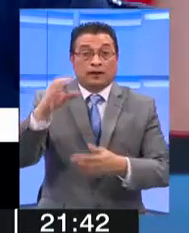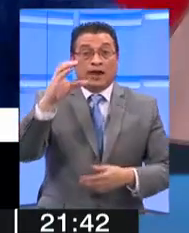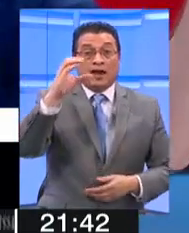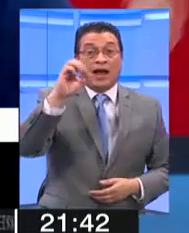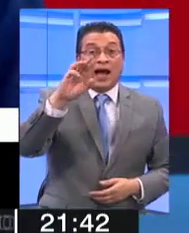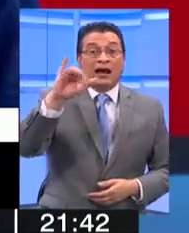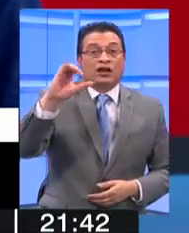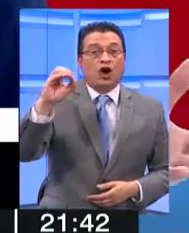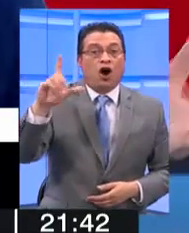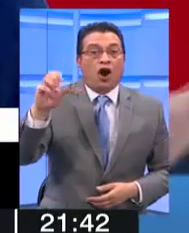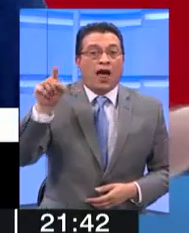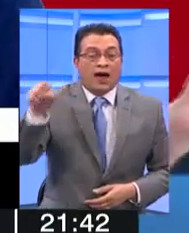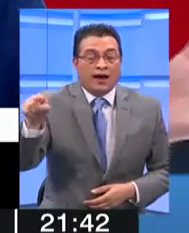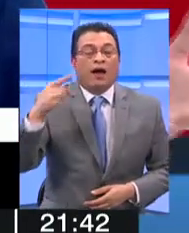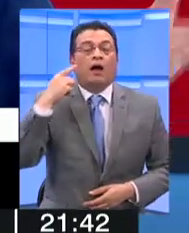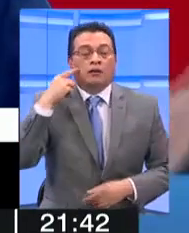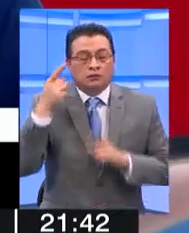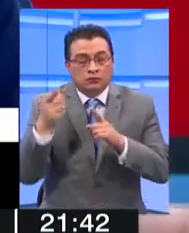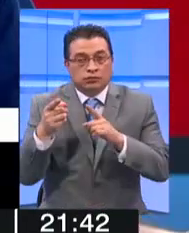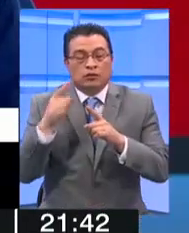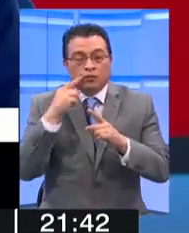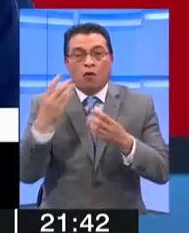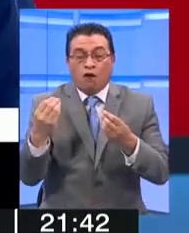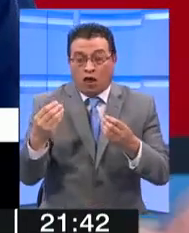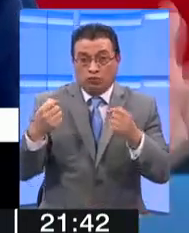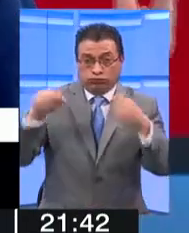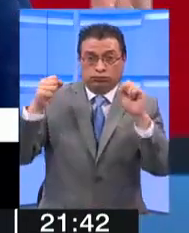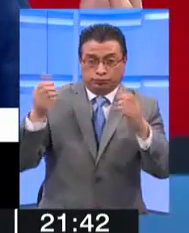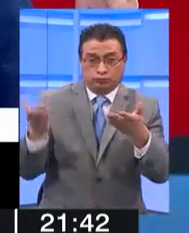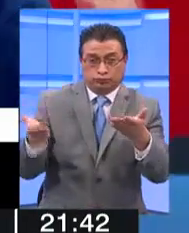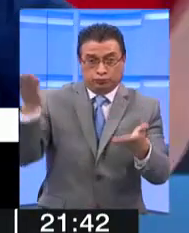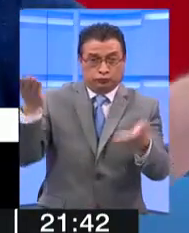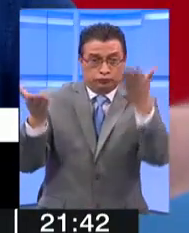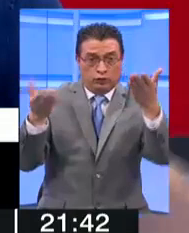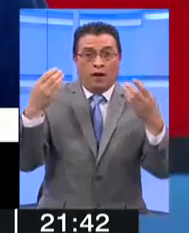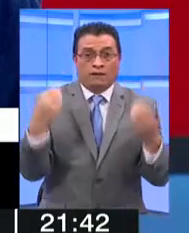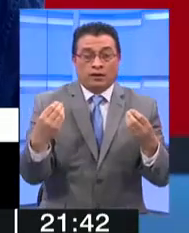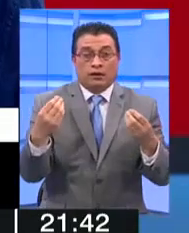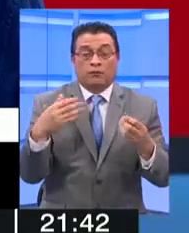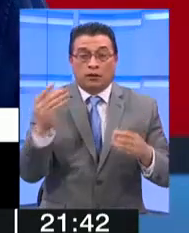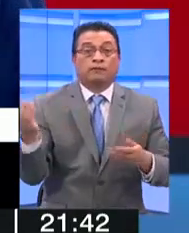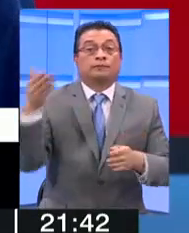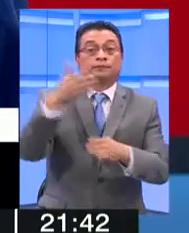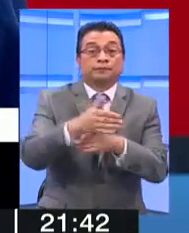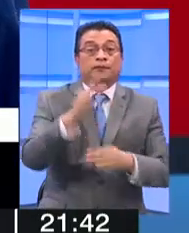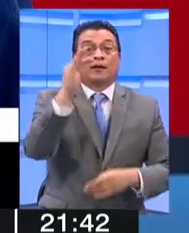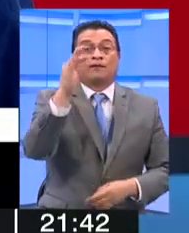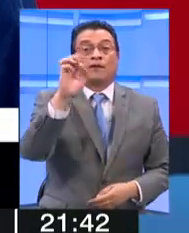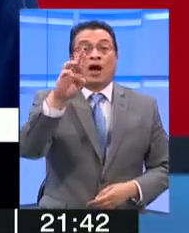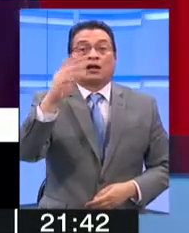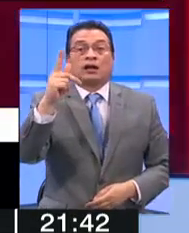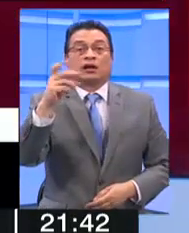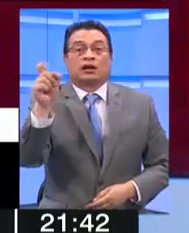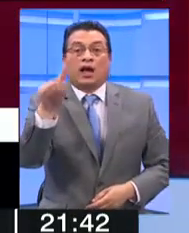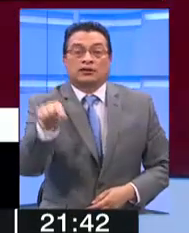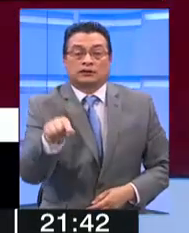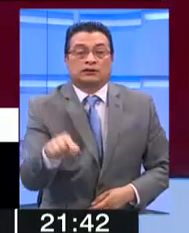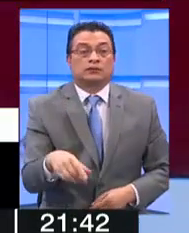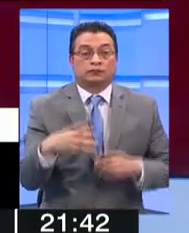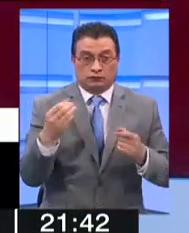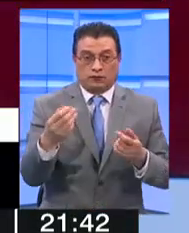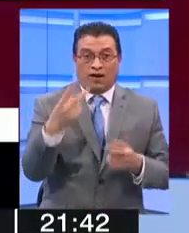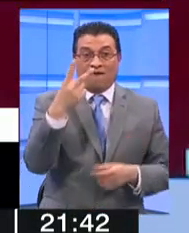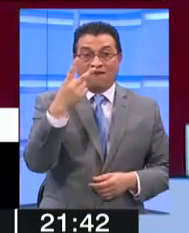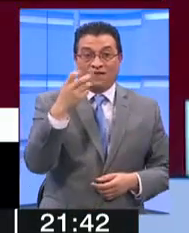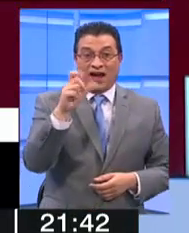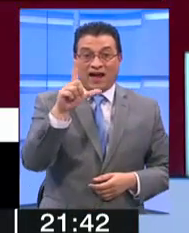significar para salir electa, cosa que yo creo que van a salir, y que bueno que sea que salgan, llegue a Daniel Farcas. ¿Votar por Carol Cariola o por Camila Vallejo